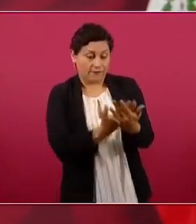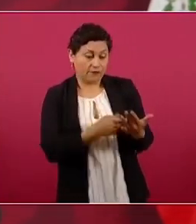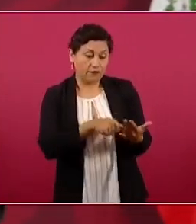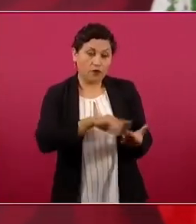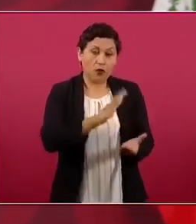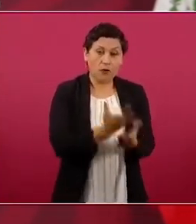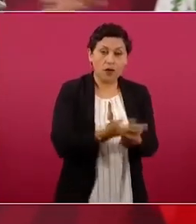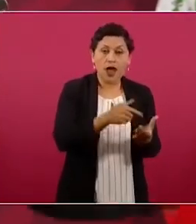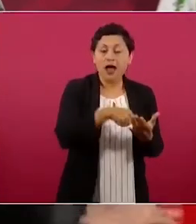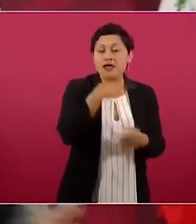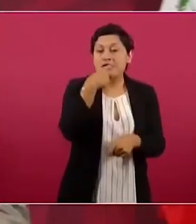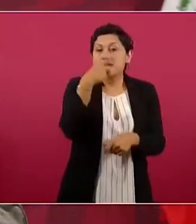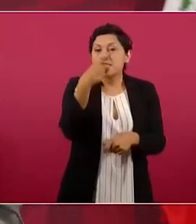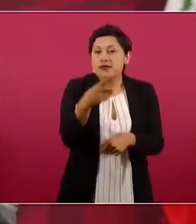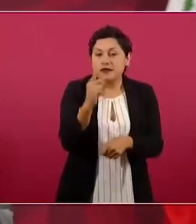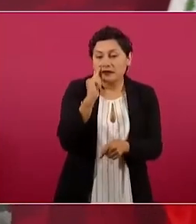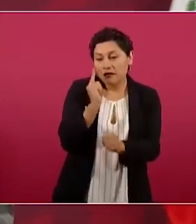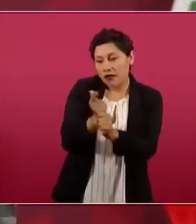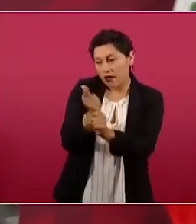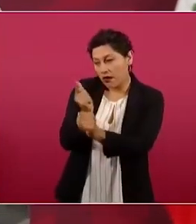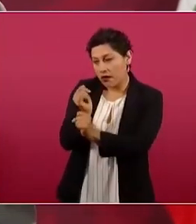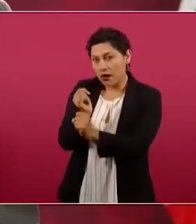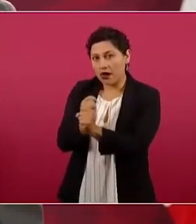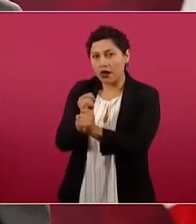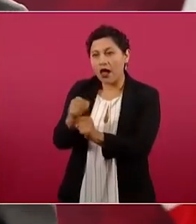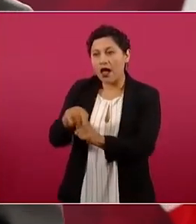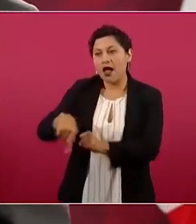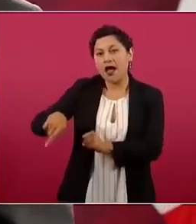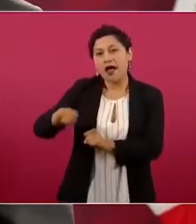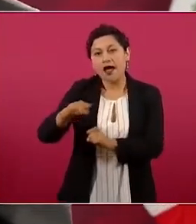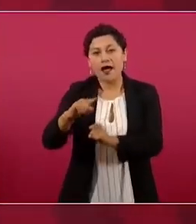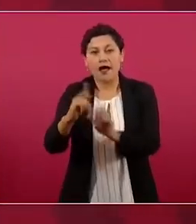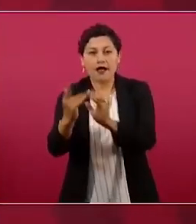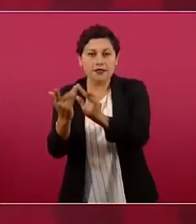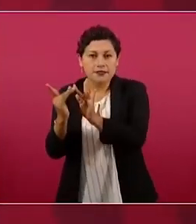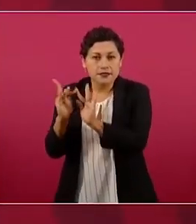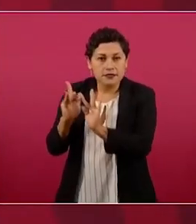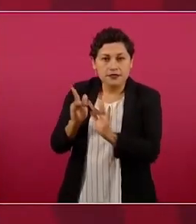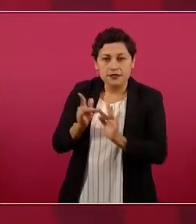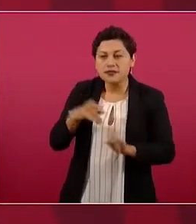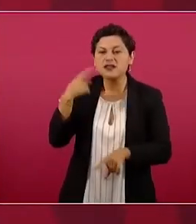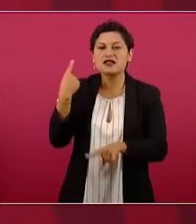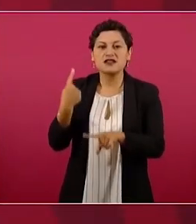de cómo tramaron todo esto, quiénes participaron,